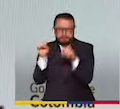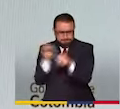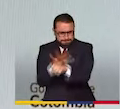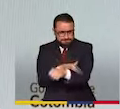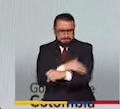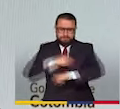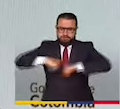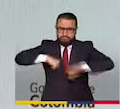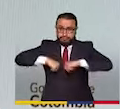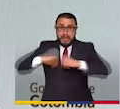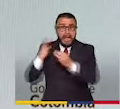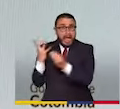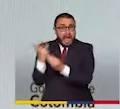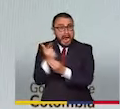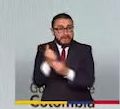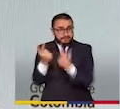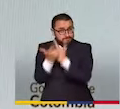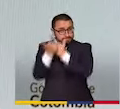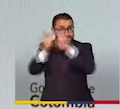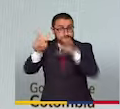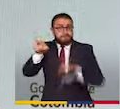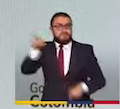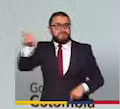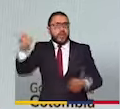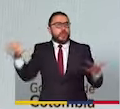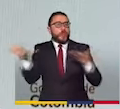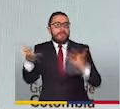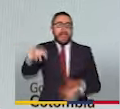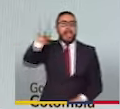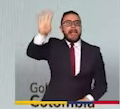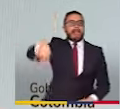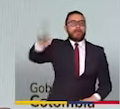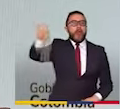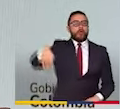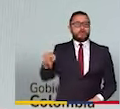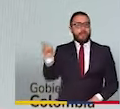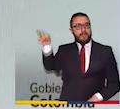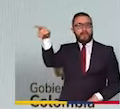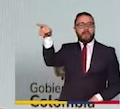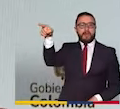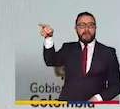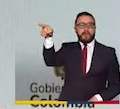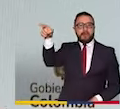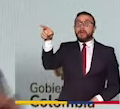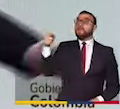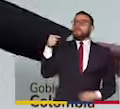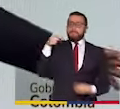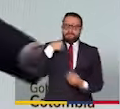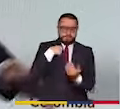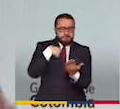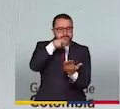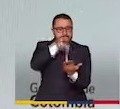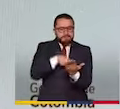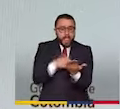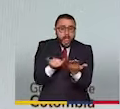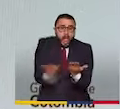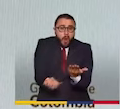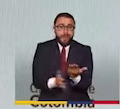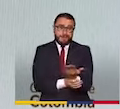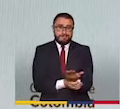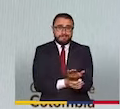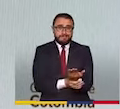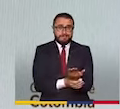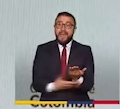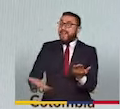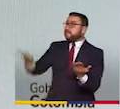de arte libre, Cataluña. Eso lo he tenido que leer ahora, no en un libro de historia de la época,